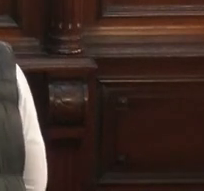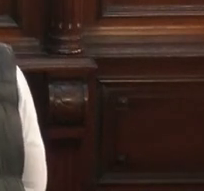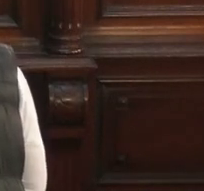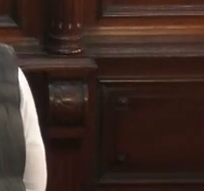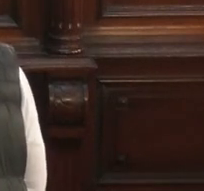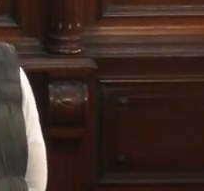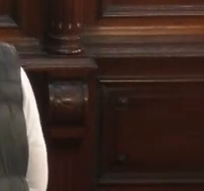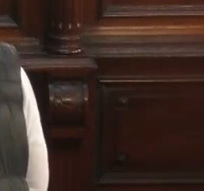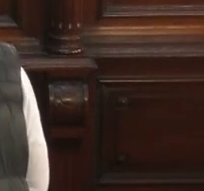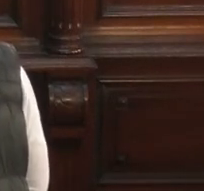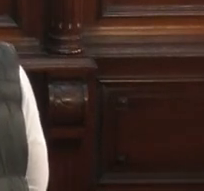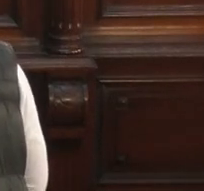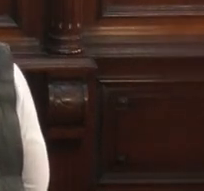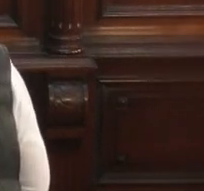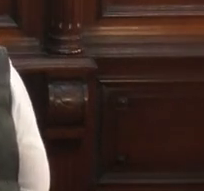Karina Estechina.